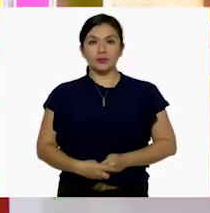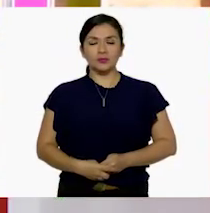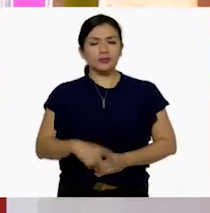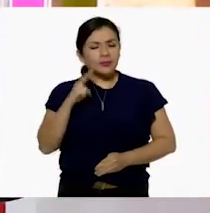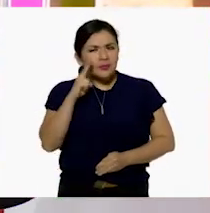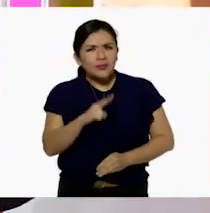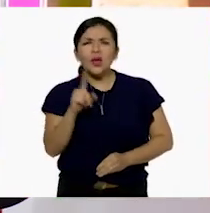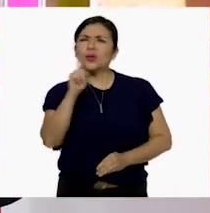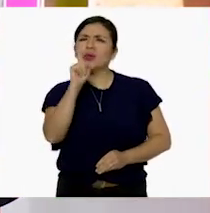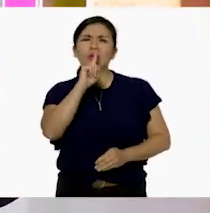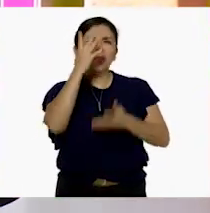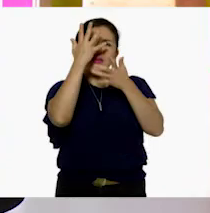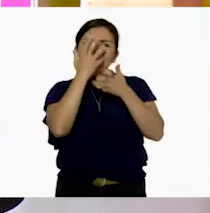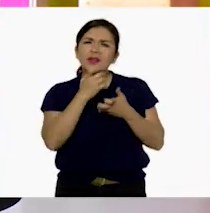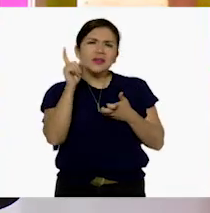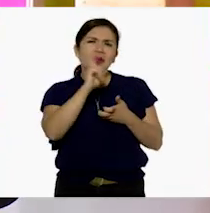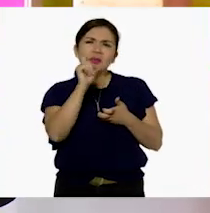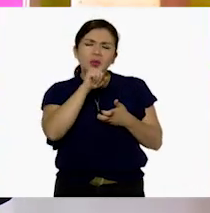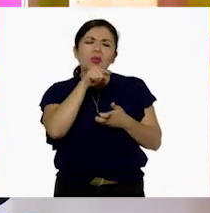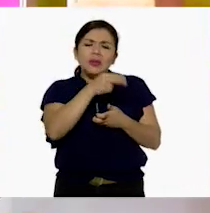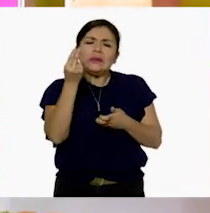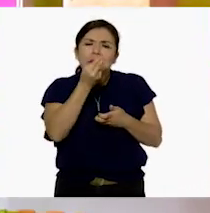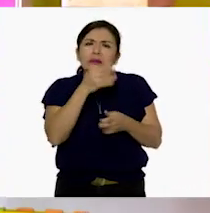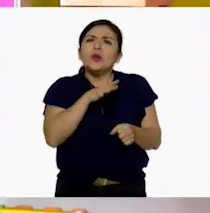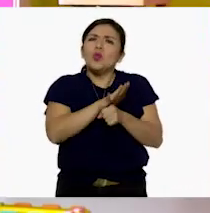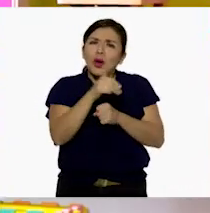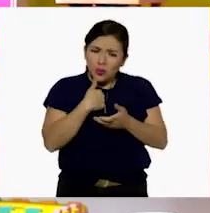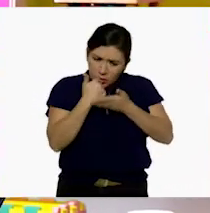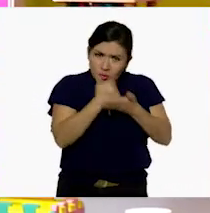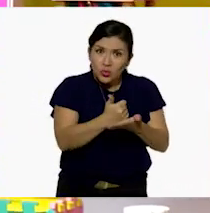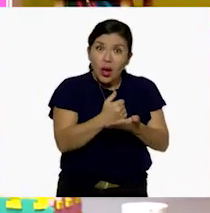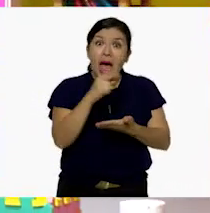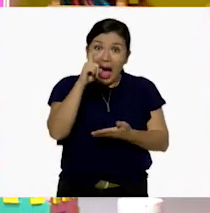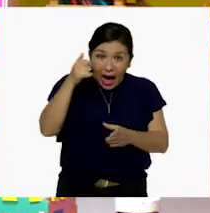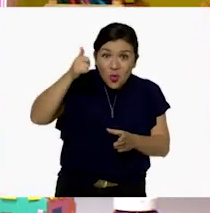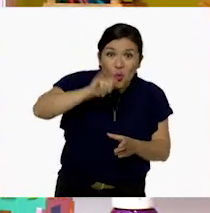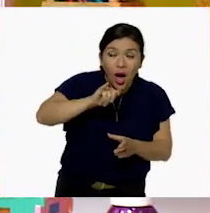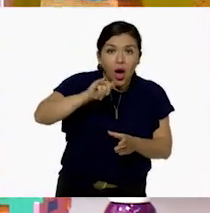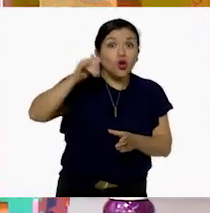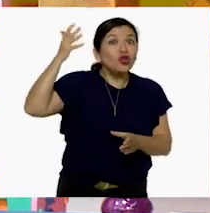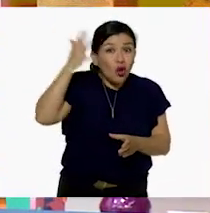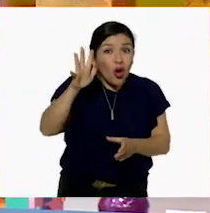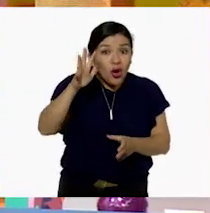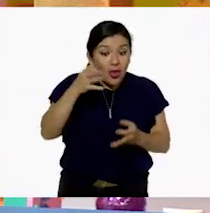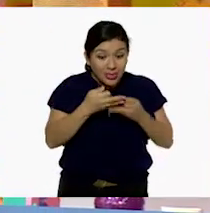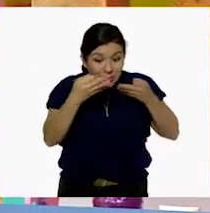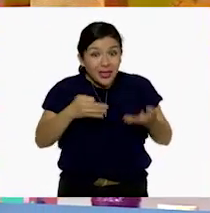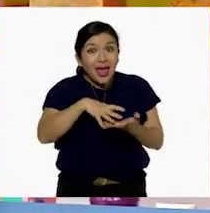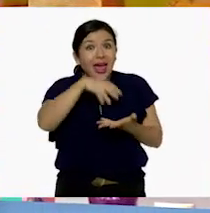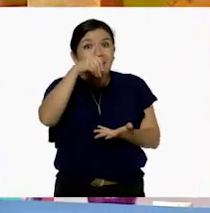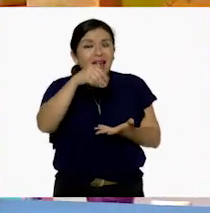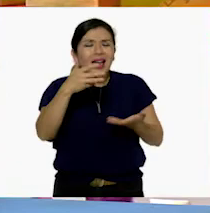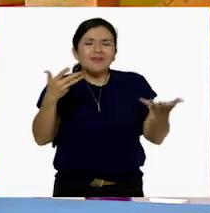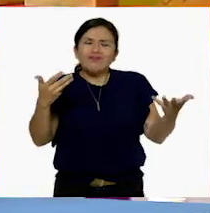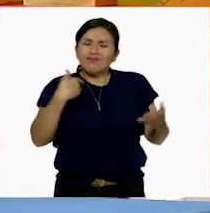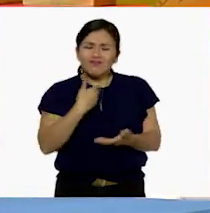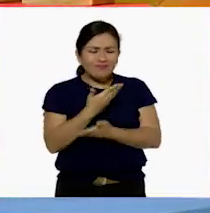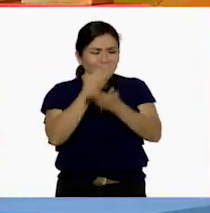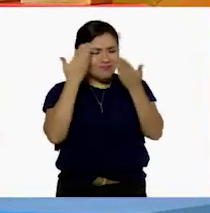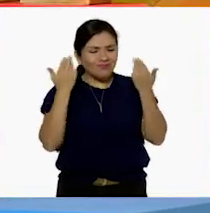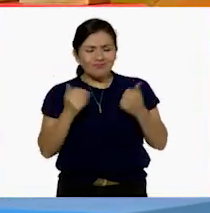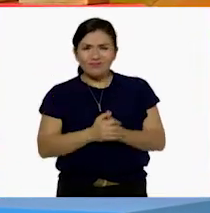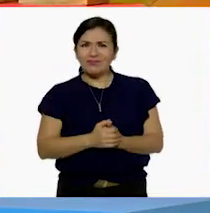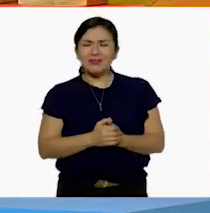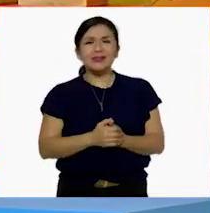estés triste. ¿Qué necesitas? ¿Agua? ¿O sol? ¿O tierra? Ay, la verdad no sé. A ver,